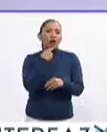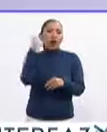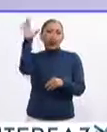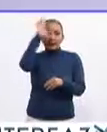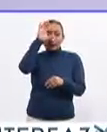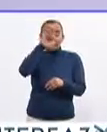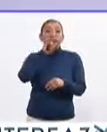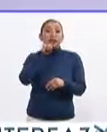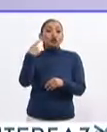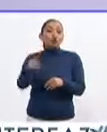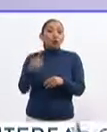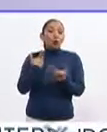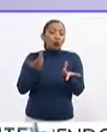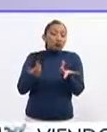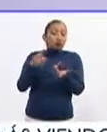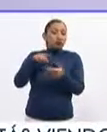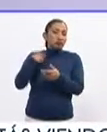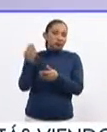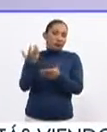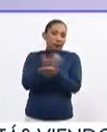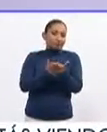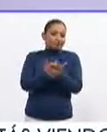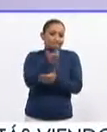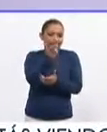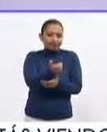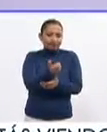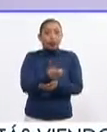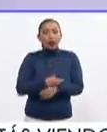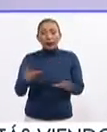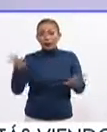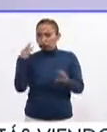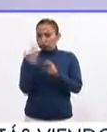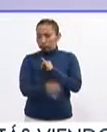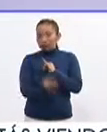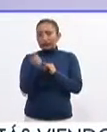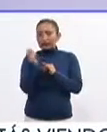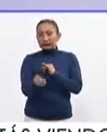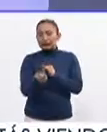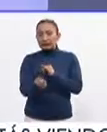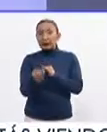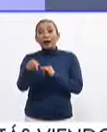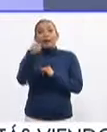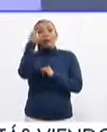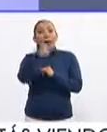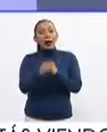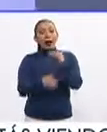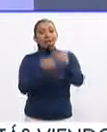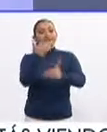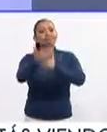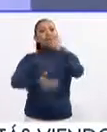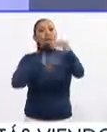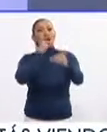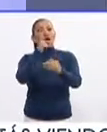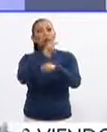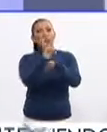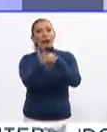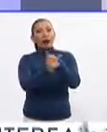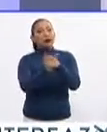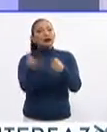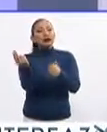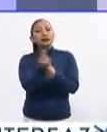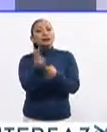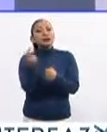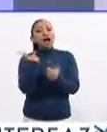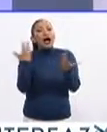de la ciencia y sus condicionantes económicos sociales. En conclusión, Para lograr el progreso de un país es necesario